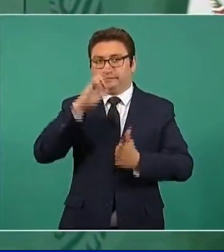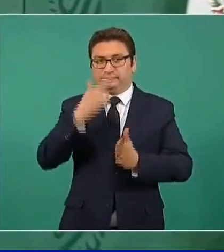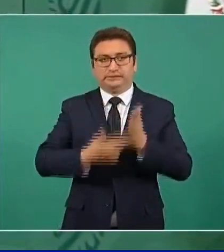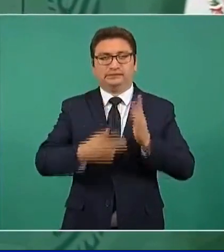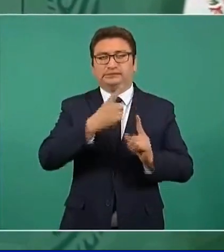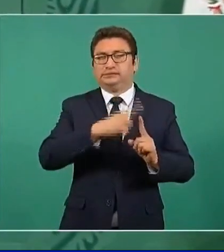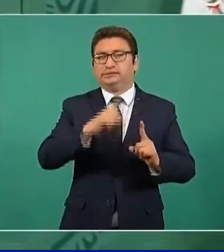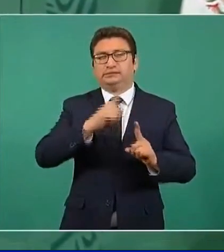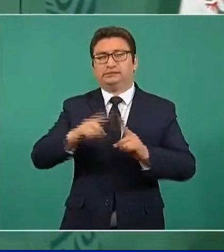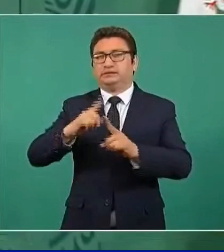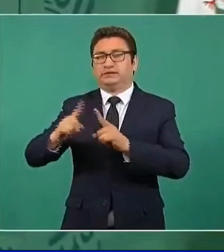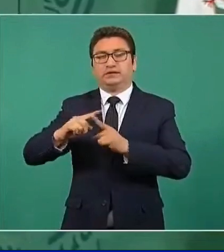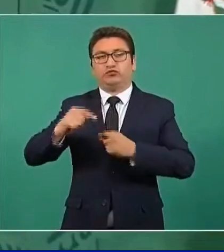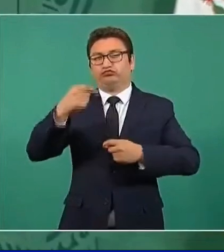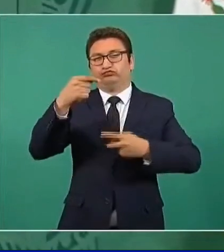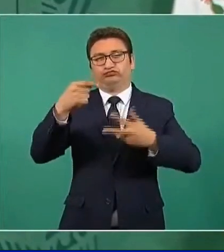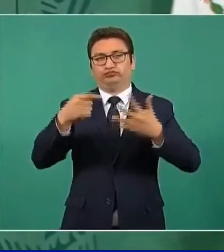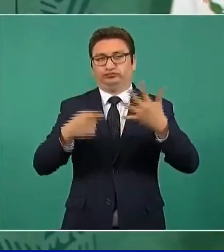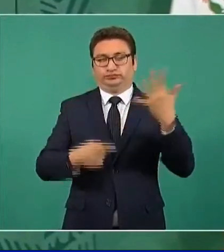de todos los delitos